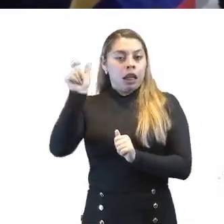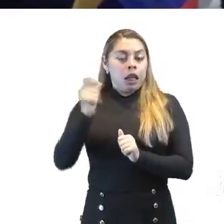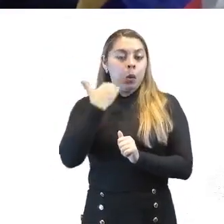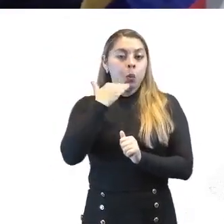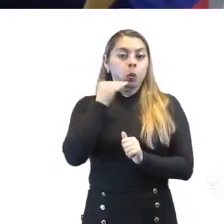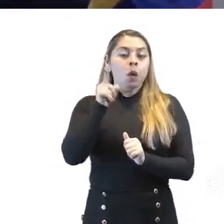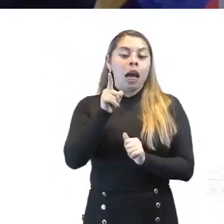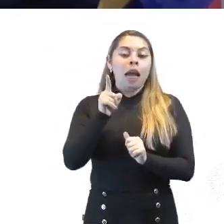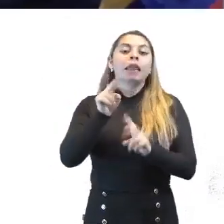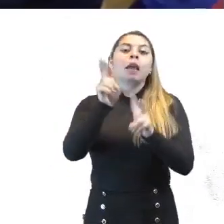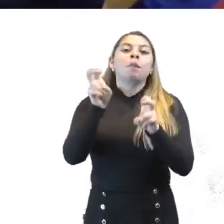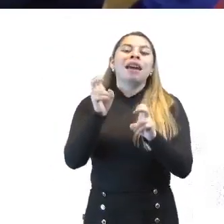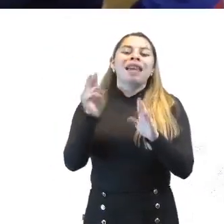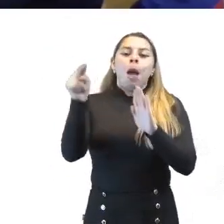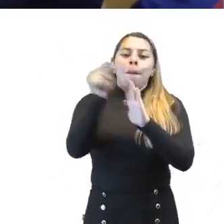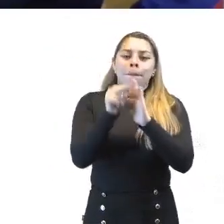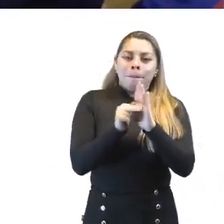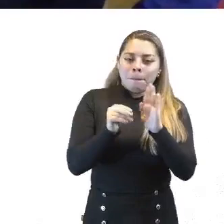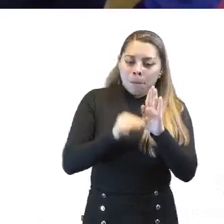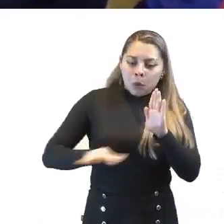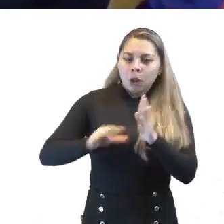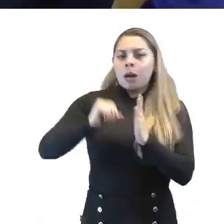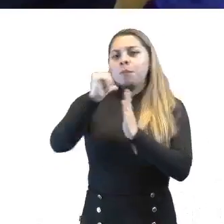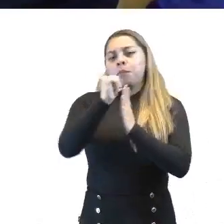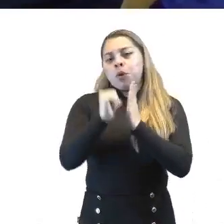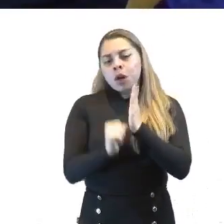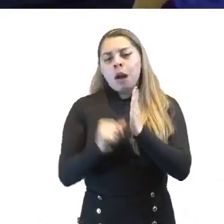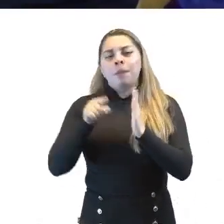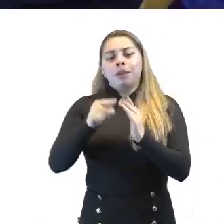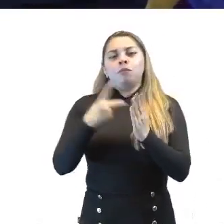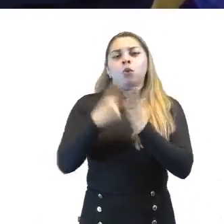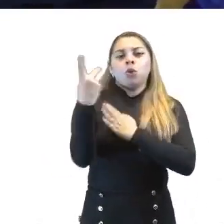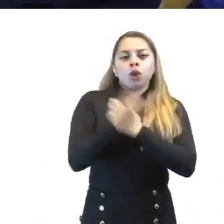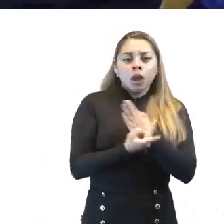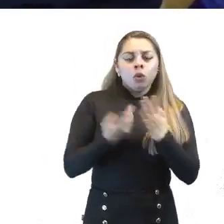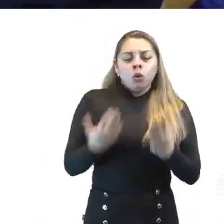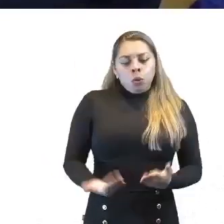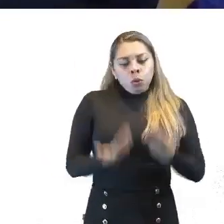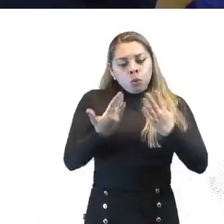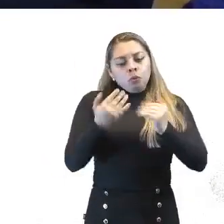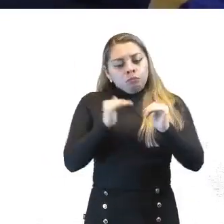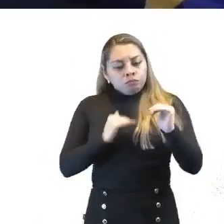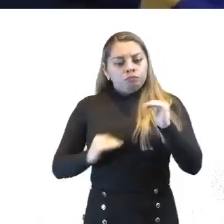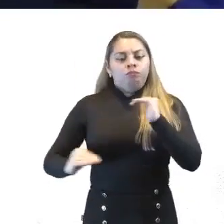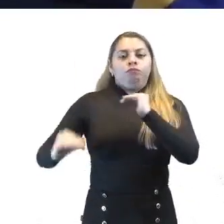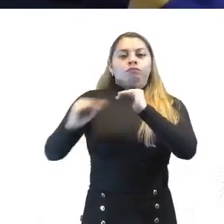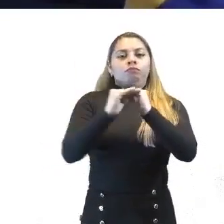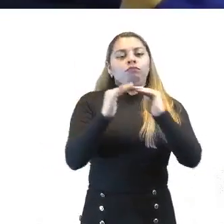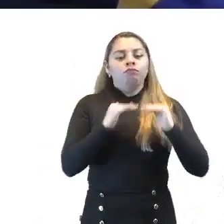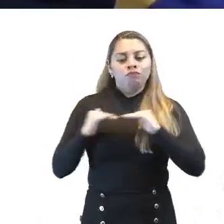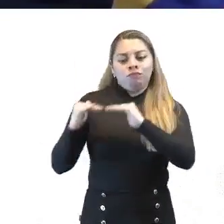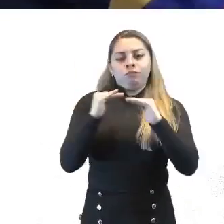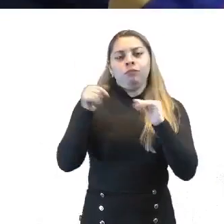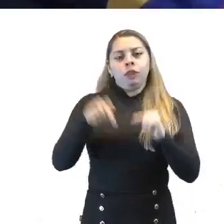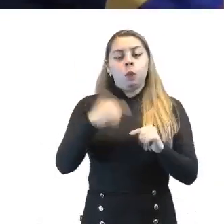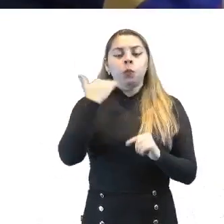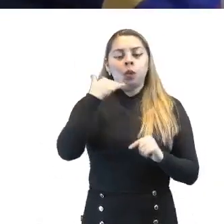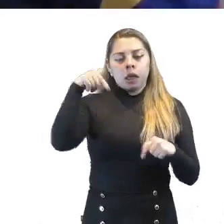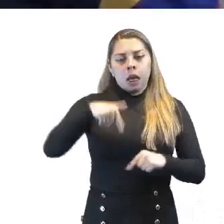implementación de políticas, programas y proyectos que contribuyan a la igualdad y la equidad de las mujeres en